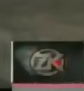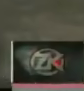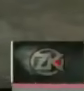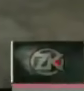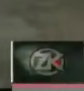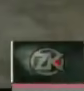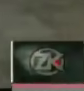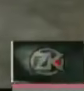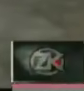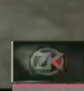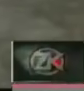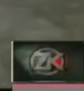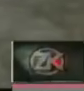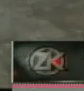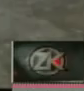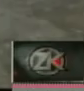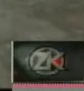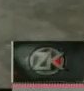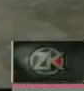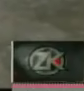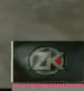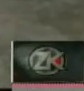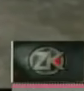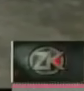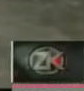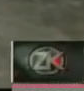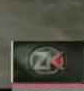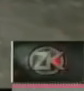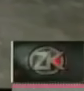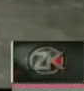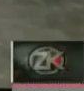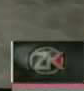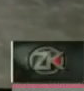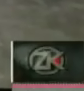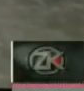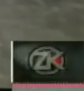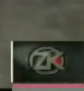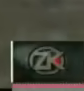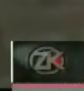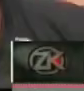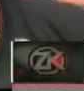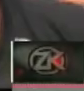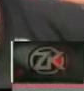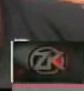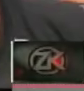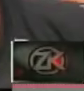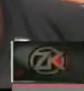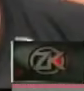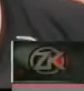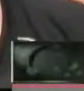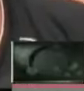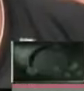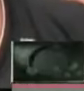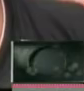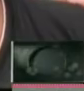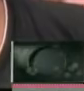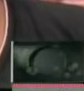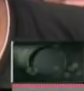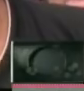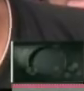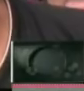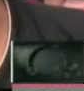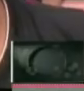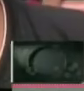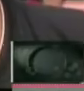tener constancia, disciplina y sobre todo respeto. El gimnasio tiene alrededor de principios de los 80,